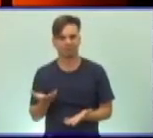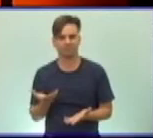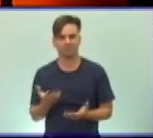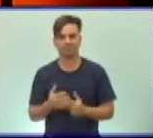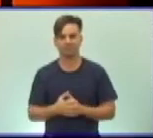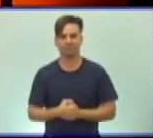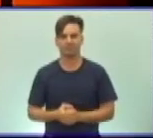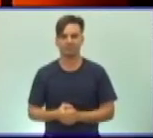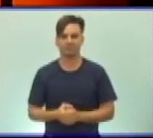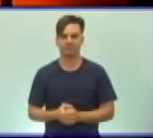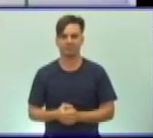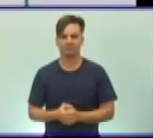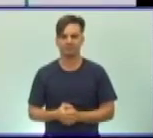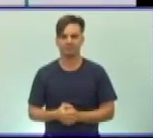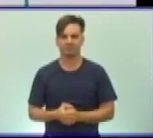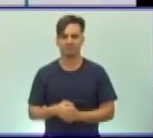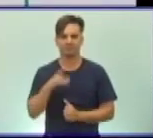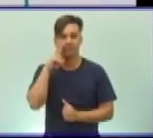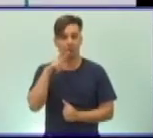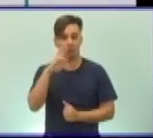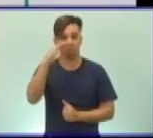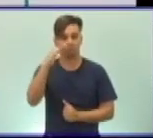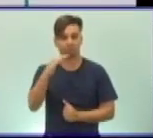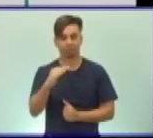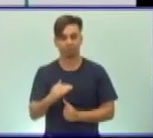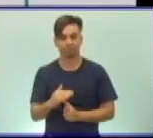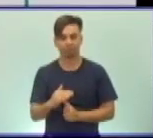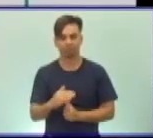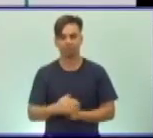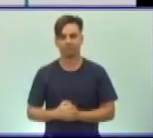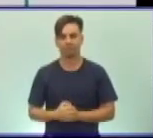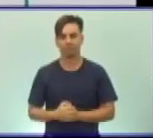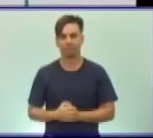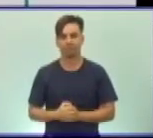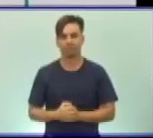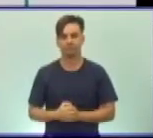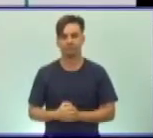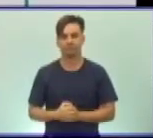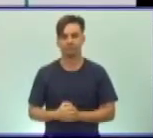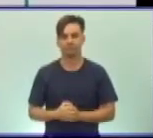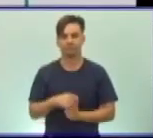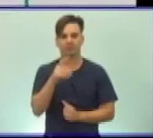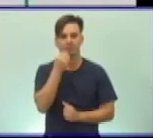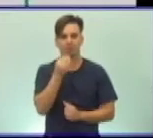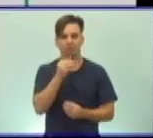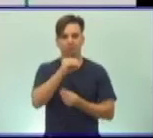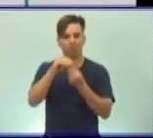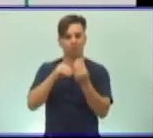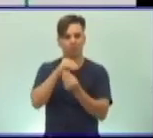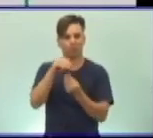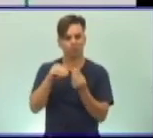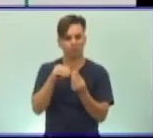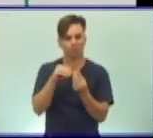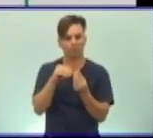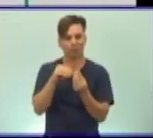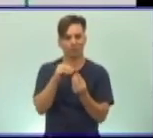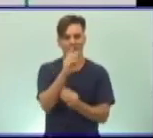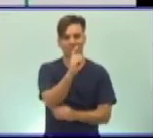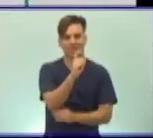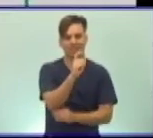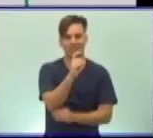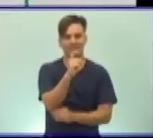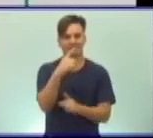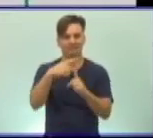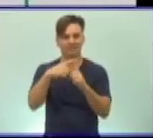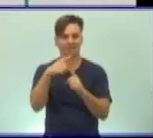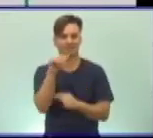Rápido, vamos a ver cómo lo podemos hacer. Por supuesto, por el método de sustitución, porque en la primera ecuación la variable